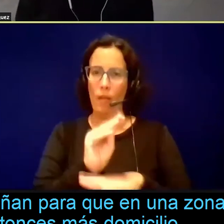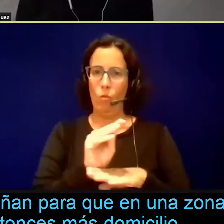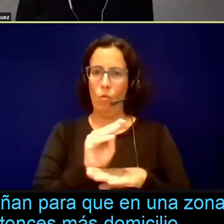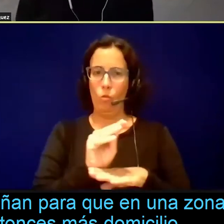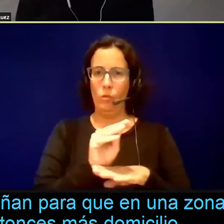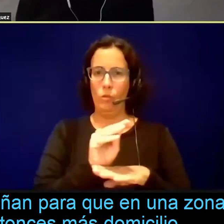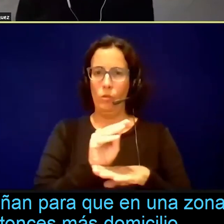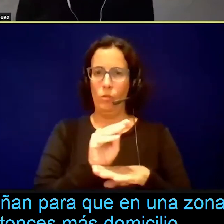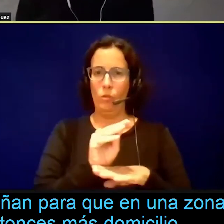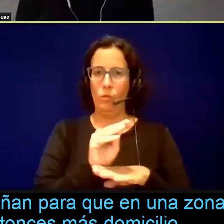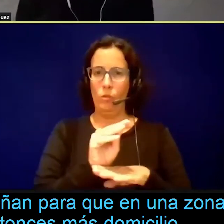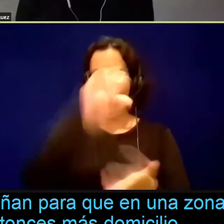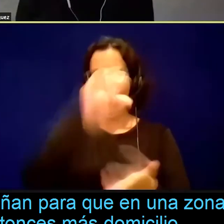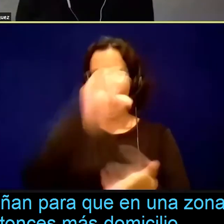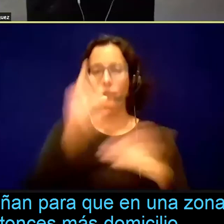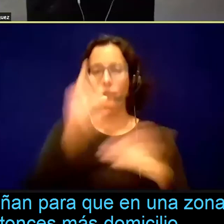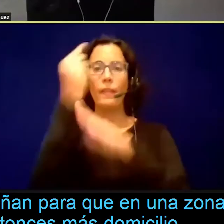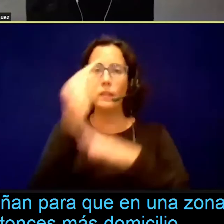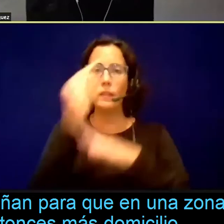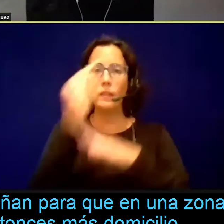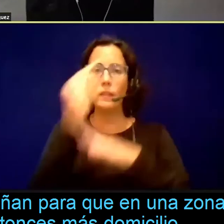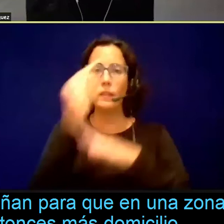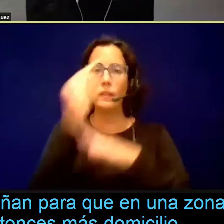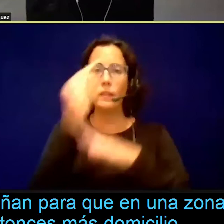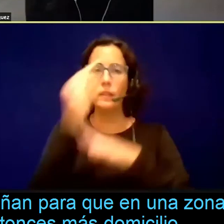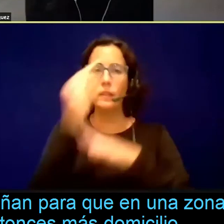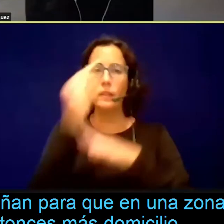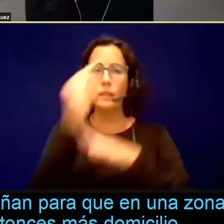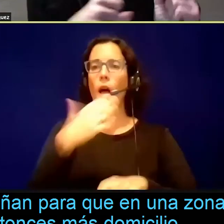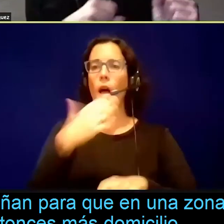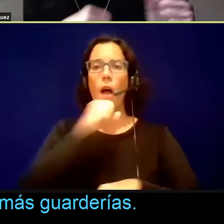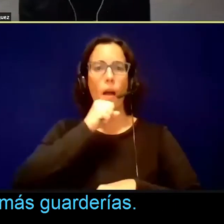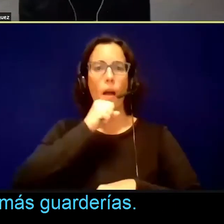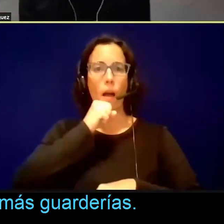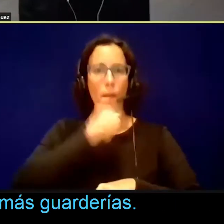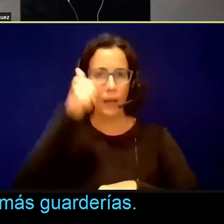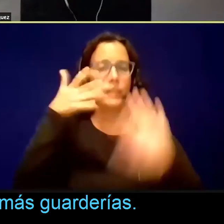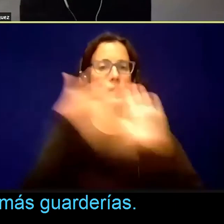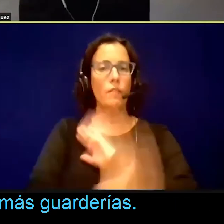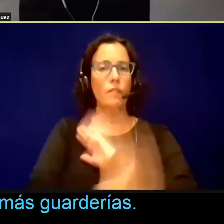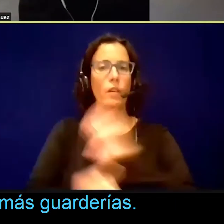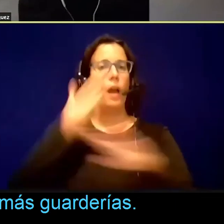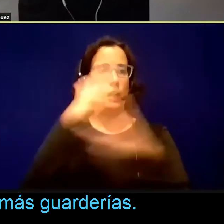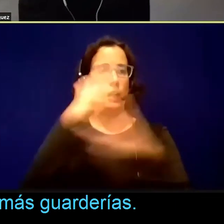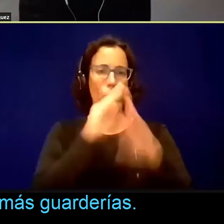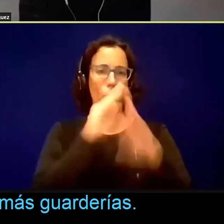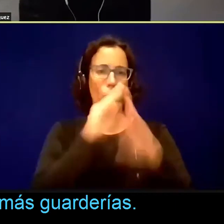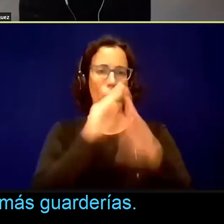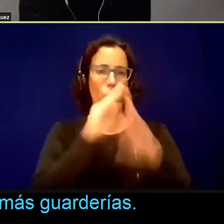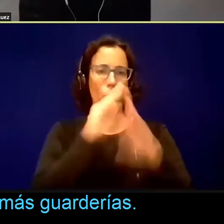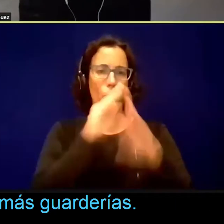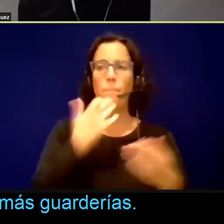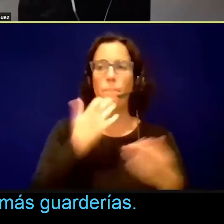que si en una zona hay más población mayor, pues tú tengas más servicios de cuidado a domicilio. Si hay más niños, pues tienen más guarderías. O